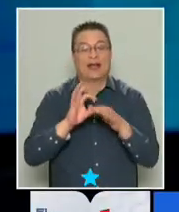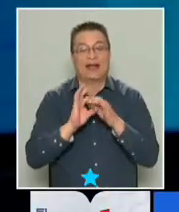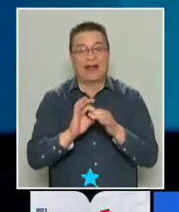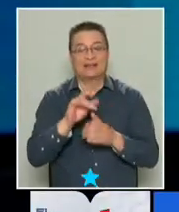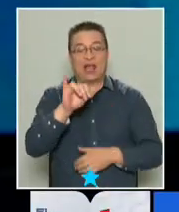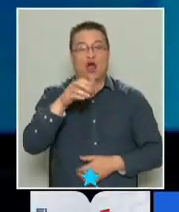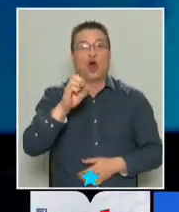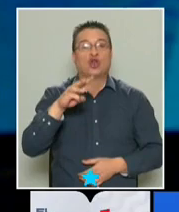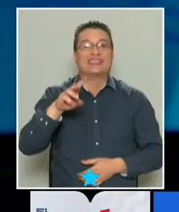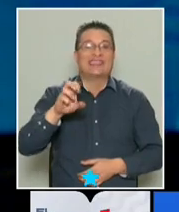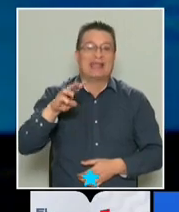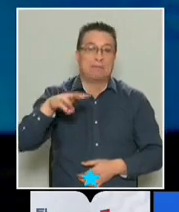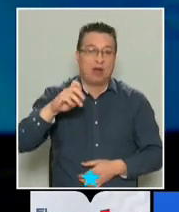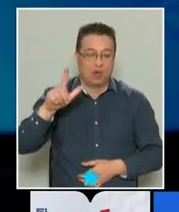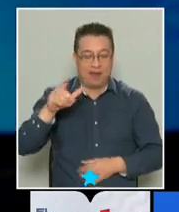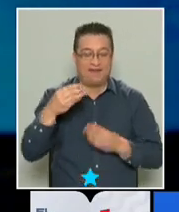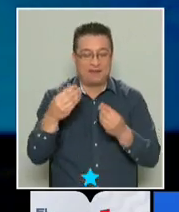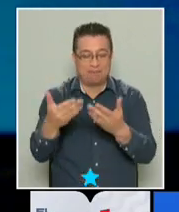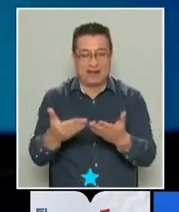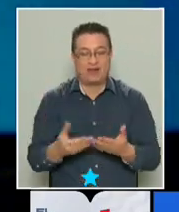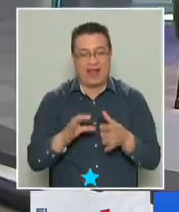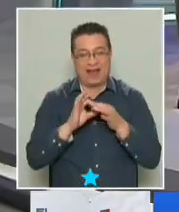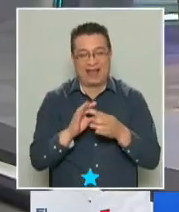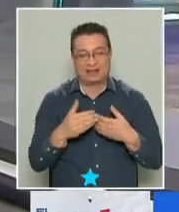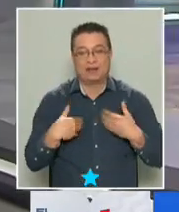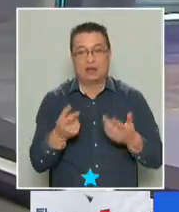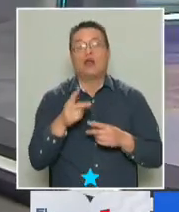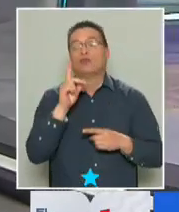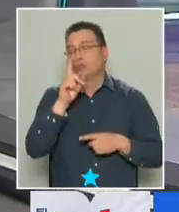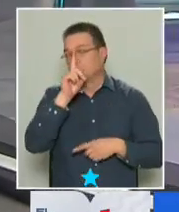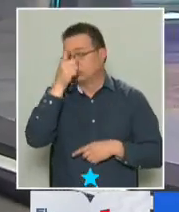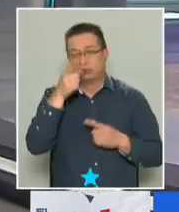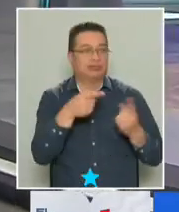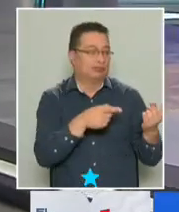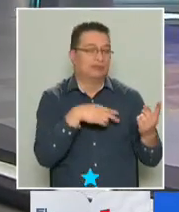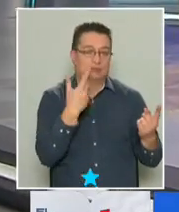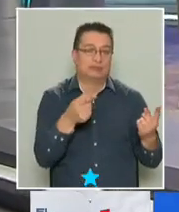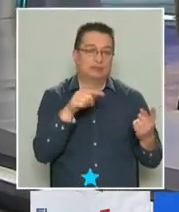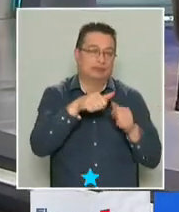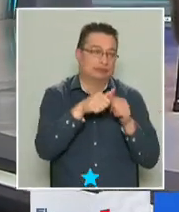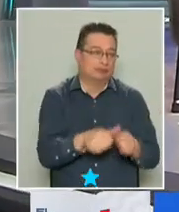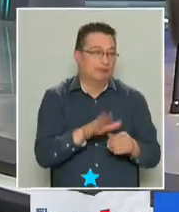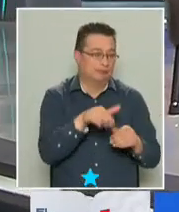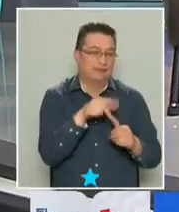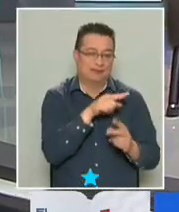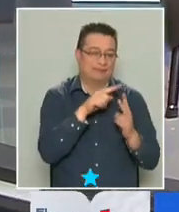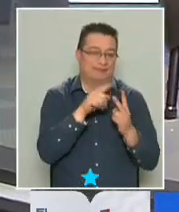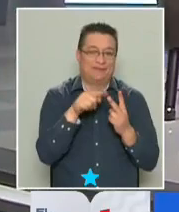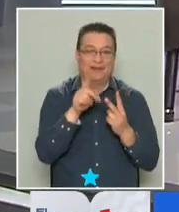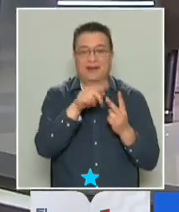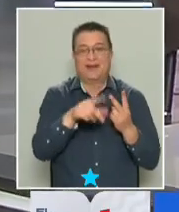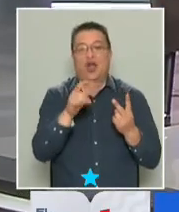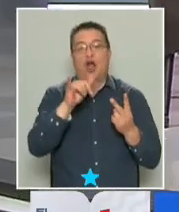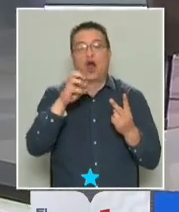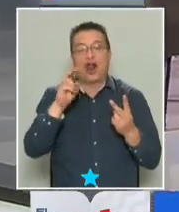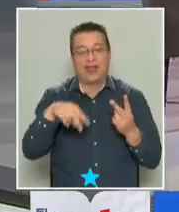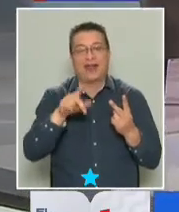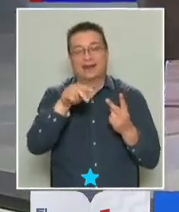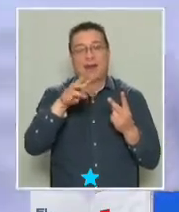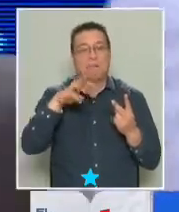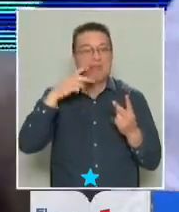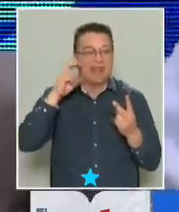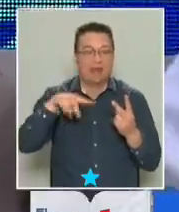bienvenido al parque muchas gracias por la invitación y nuestros hábitos de por ejemplo por poco como por ejemplo como siempre tensión peña toba jordán gracias por